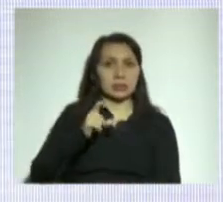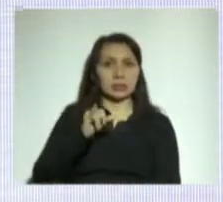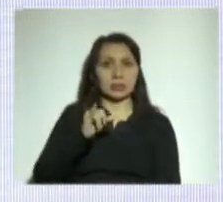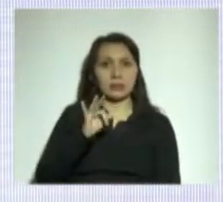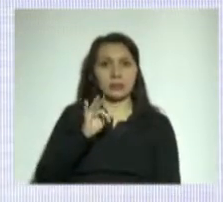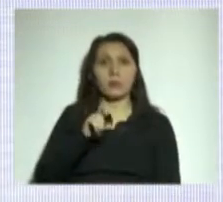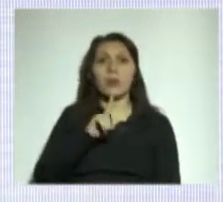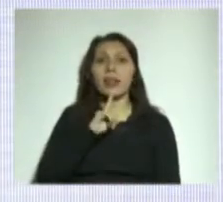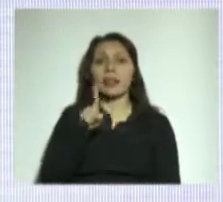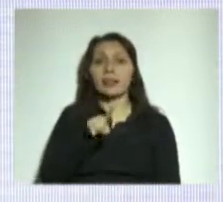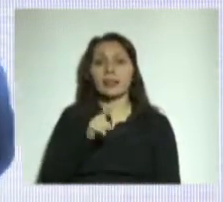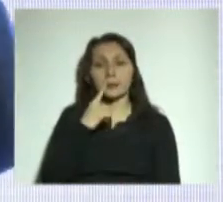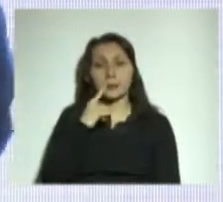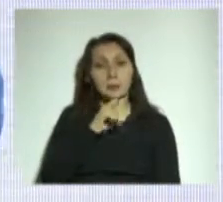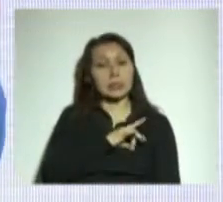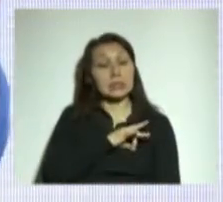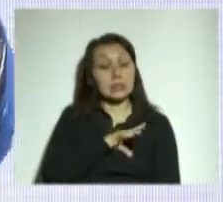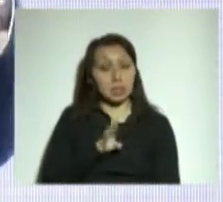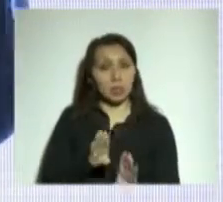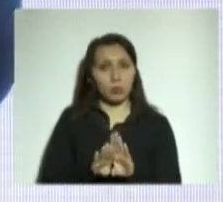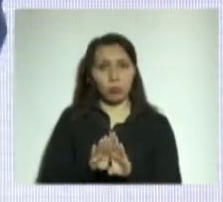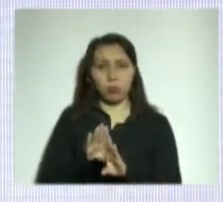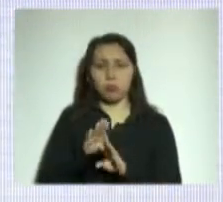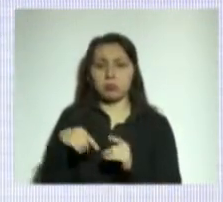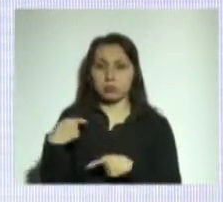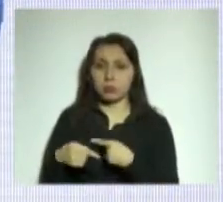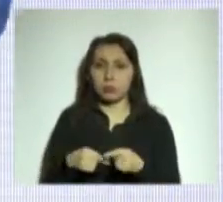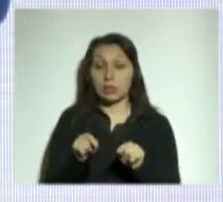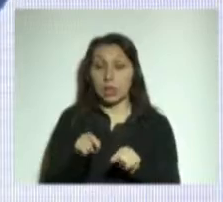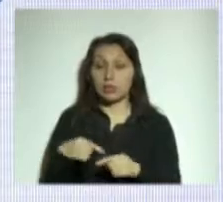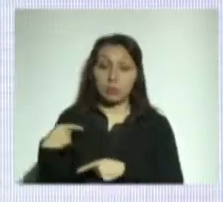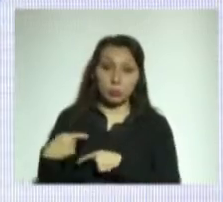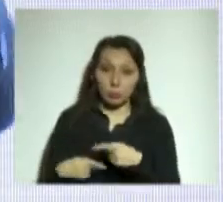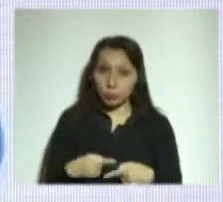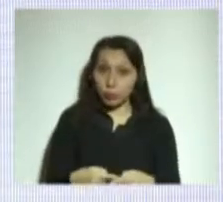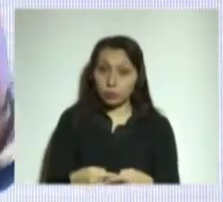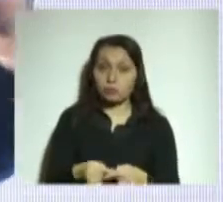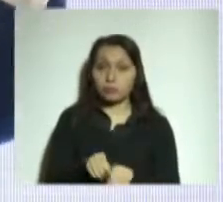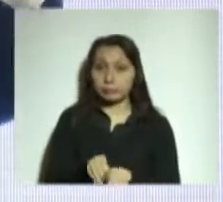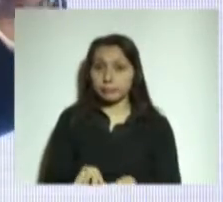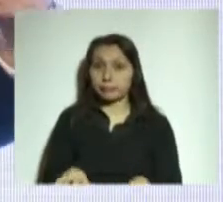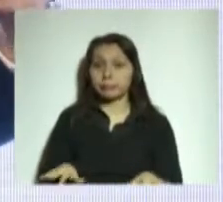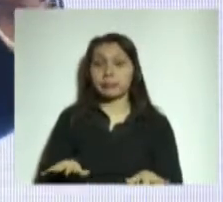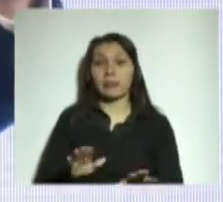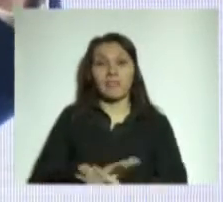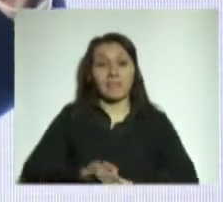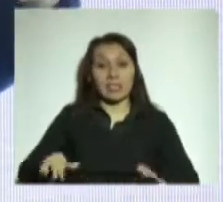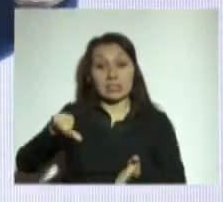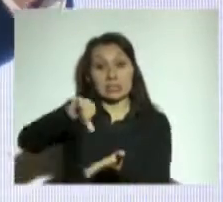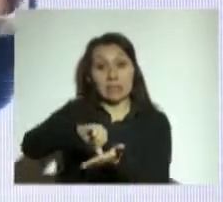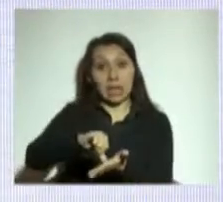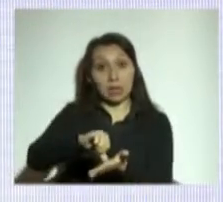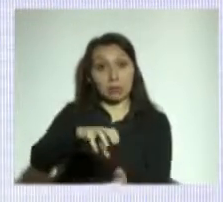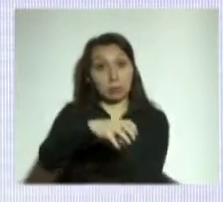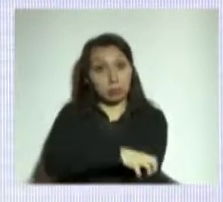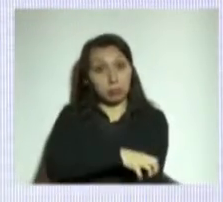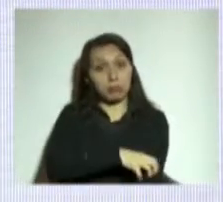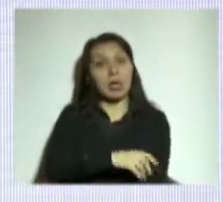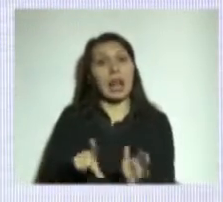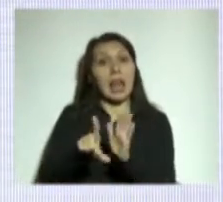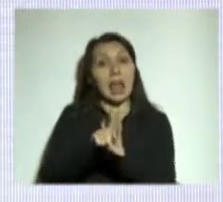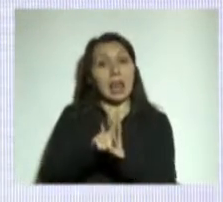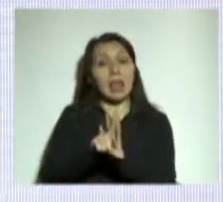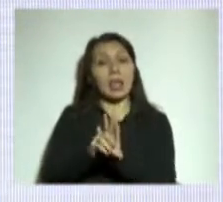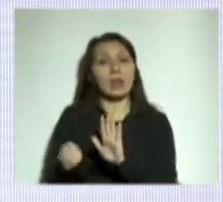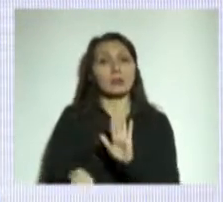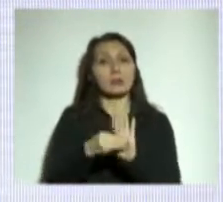Cifuentes. Chile está muy avanzado en ese proceso y este proceso de generación de descentralización a través de la ley que habéis